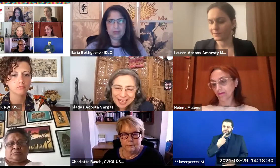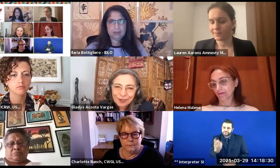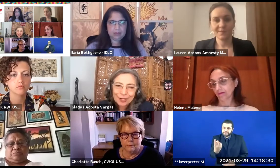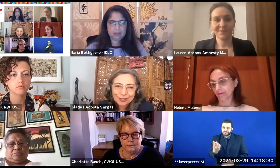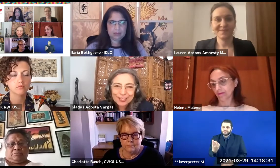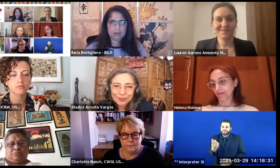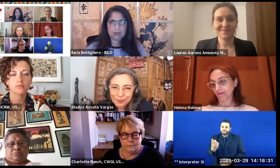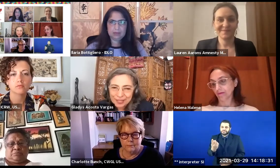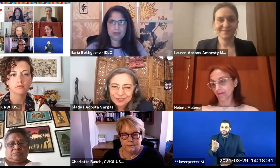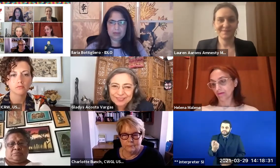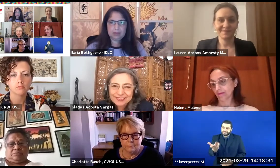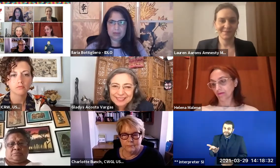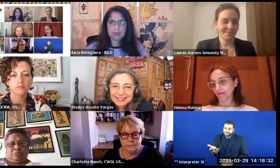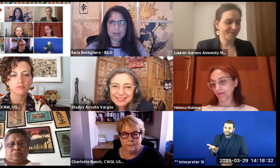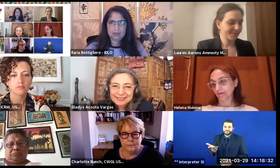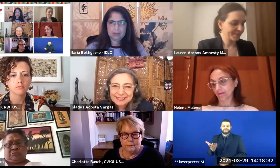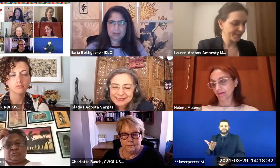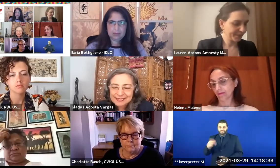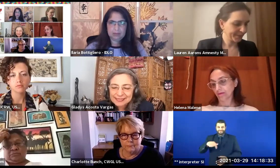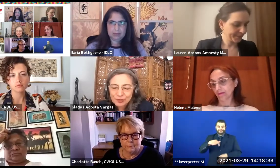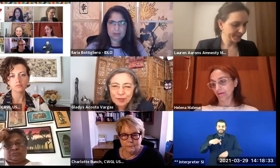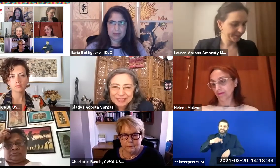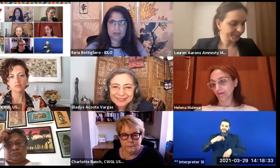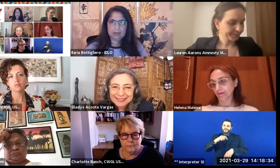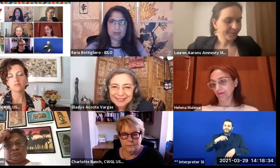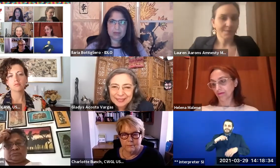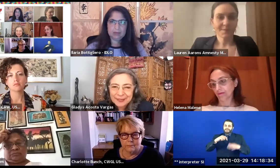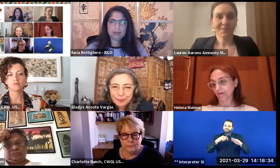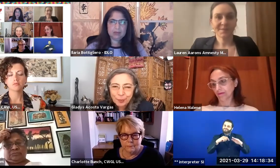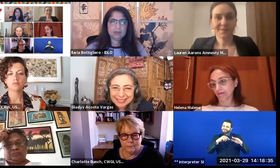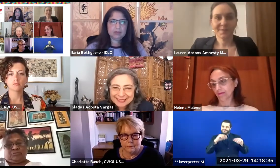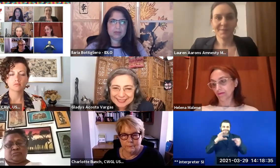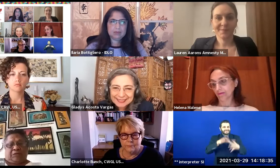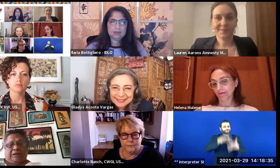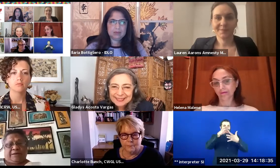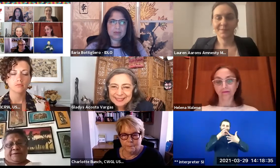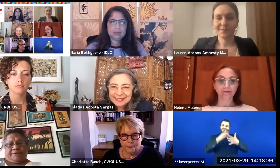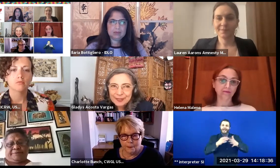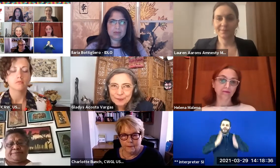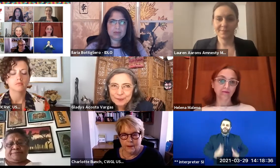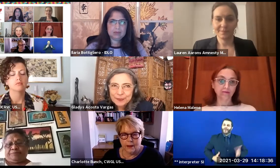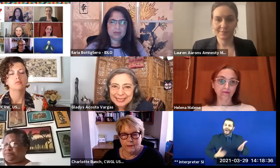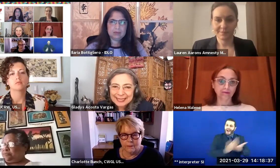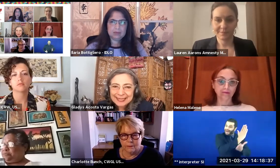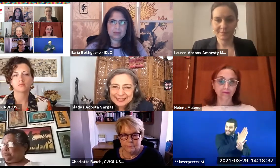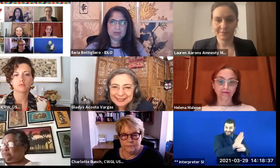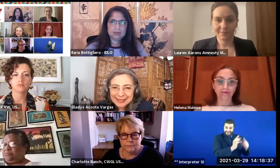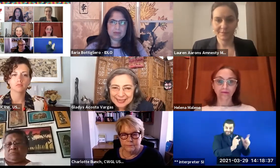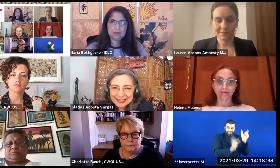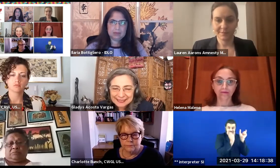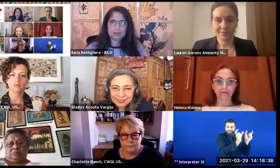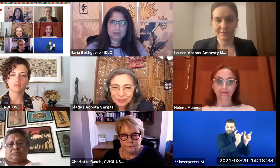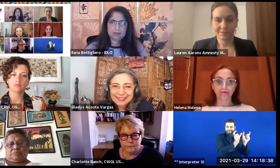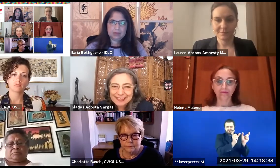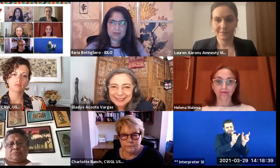el marco de los derechos humanos es sumamente potente para atender